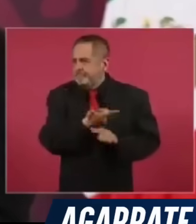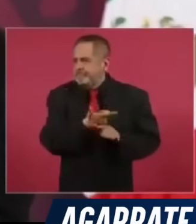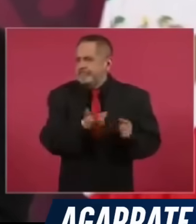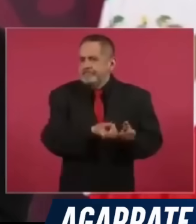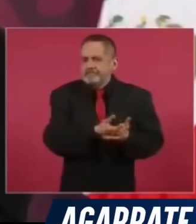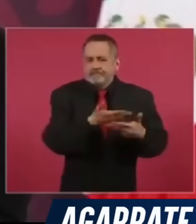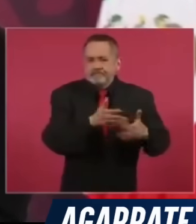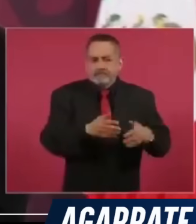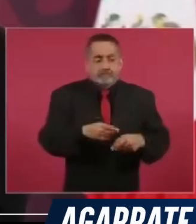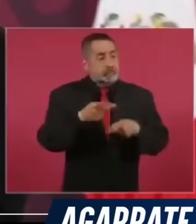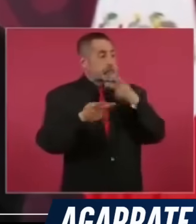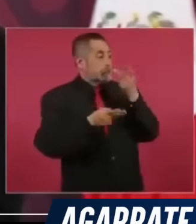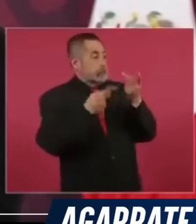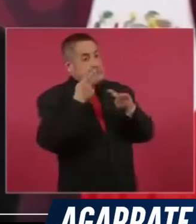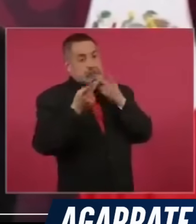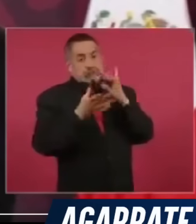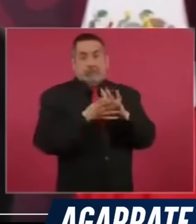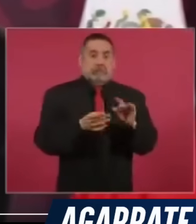las